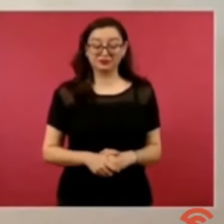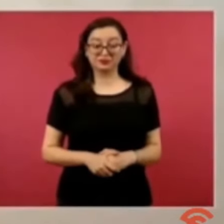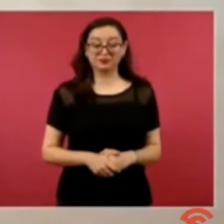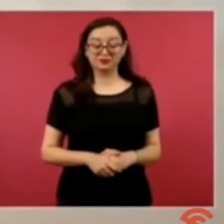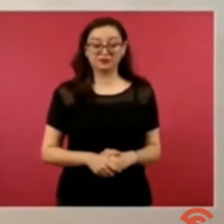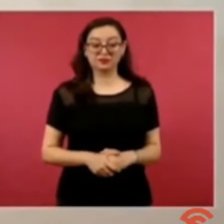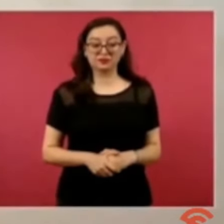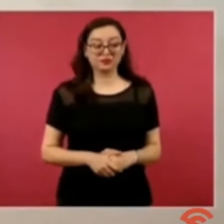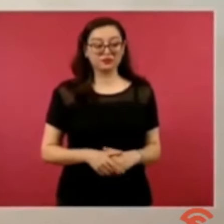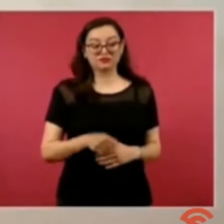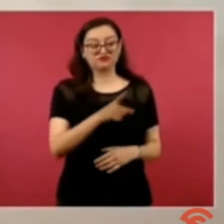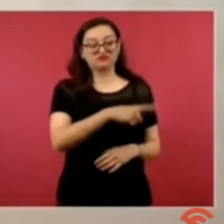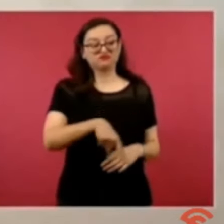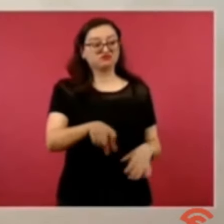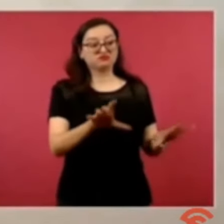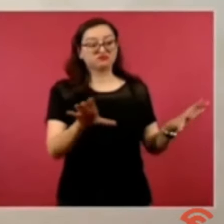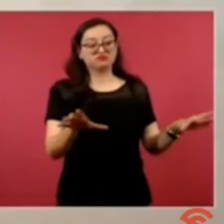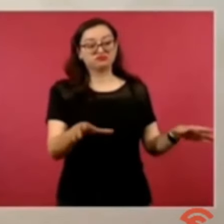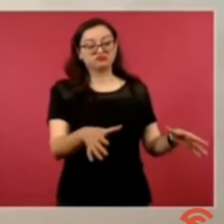viven en otro mundo